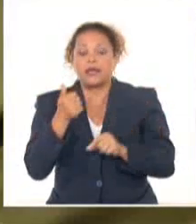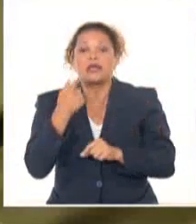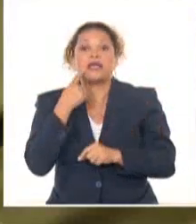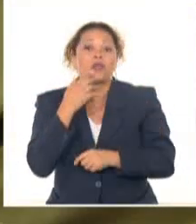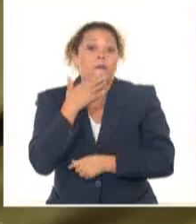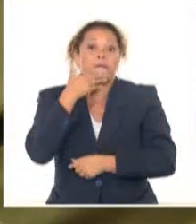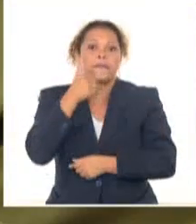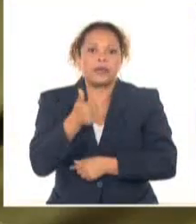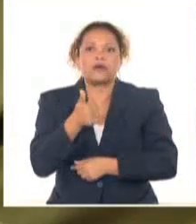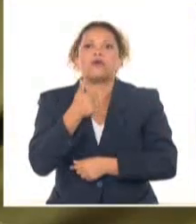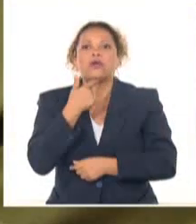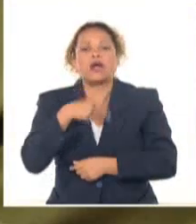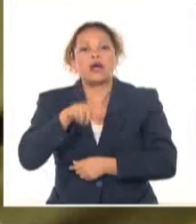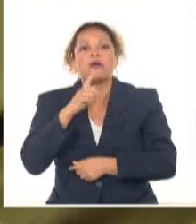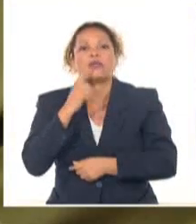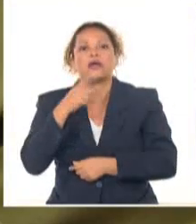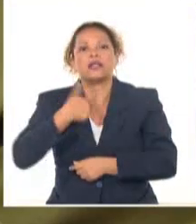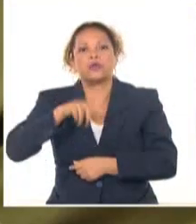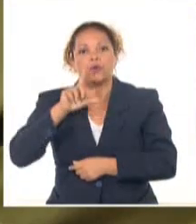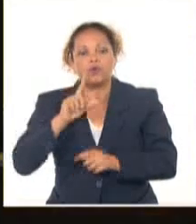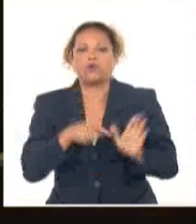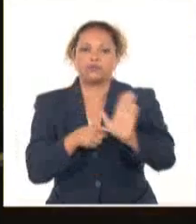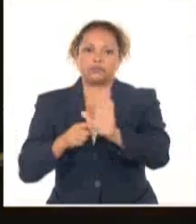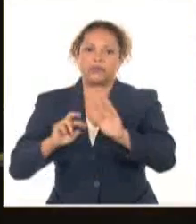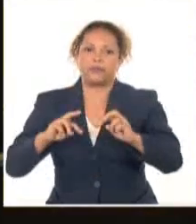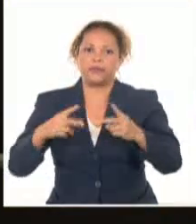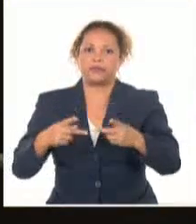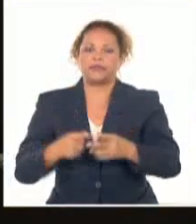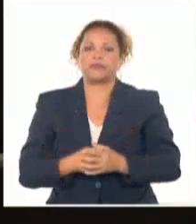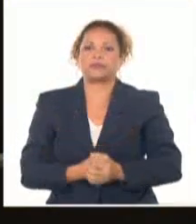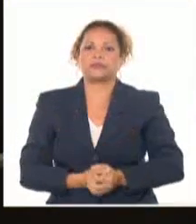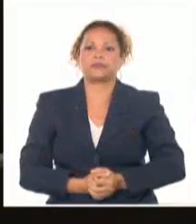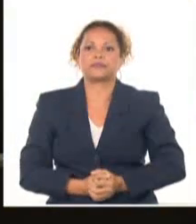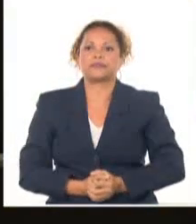nacional prevista para julio próximo. Ángel Bermúdez, Canal Cubano de Noticias.